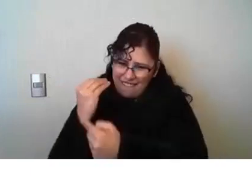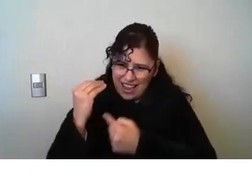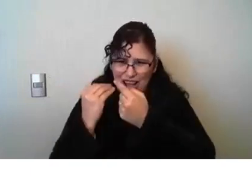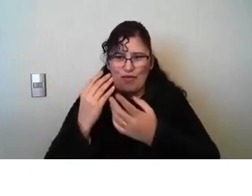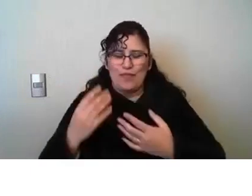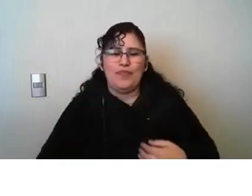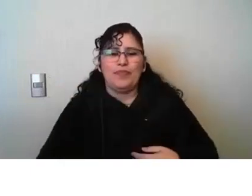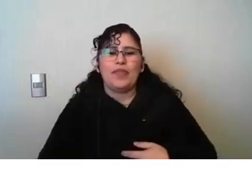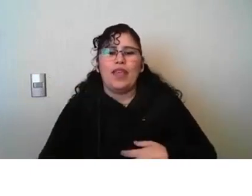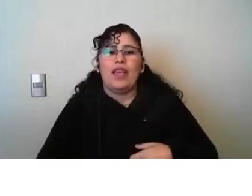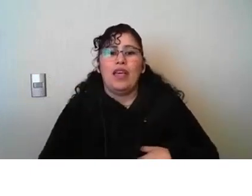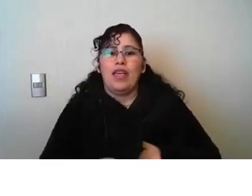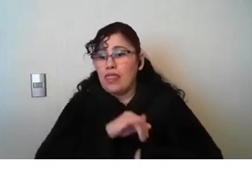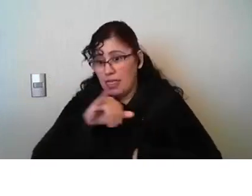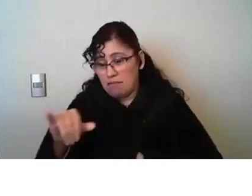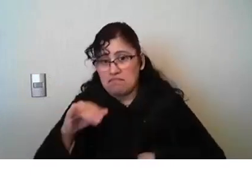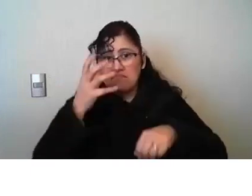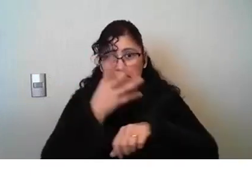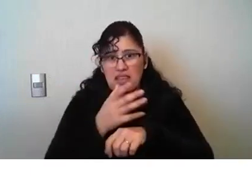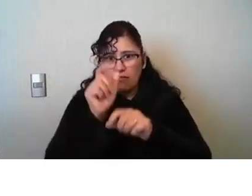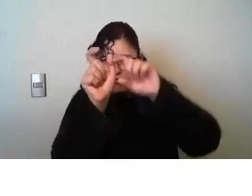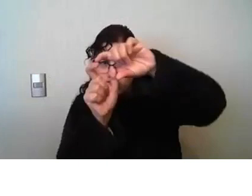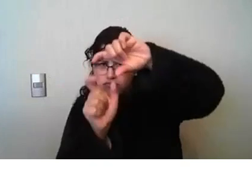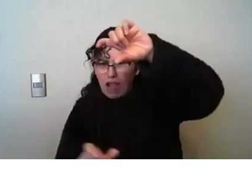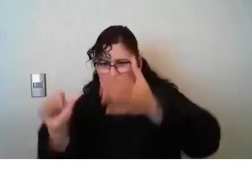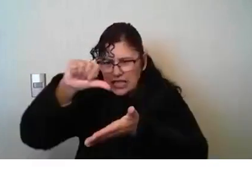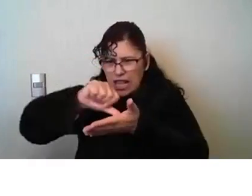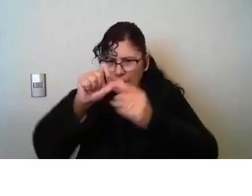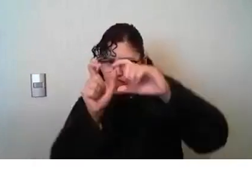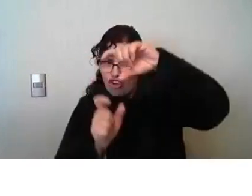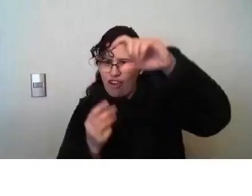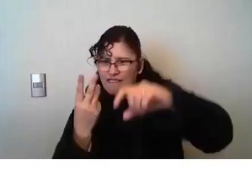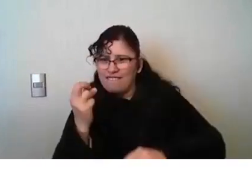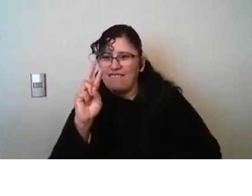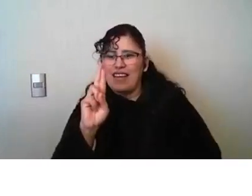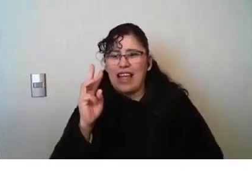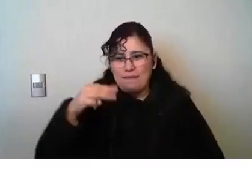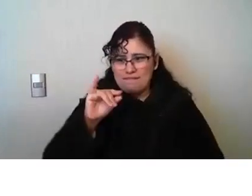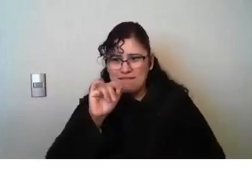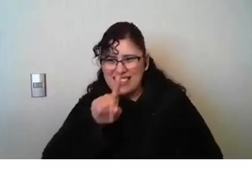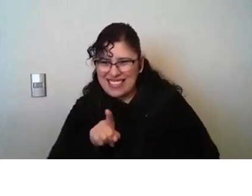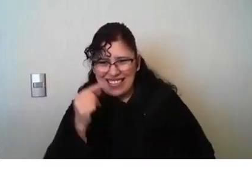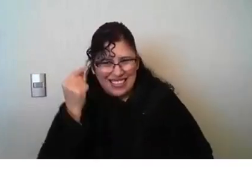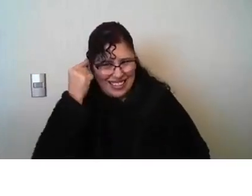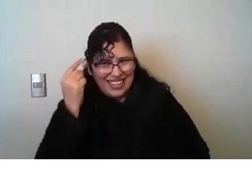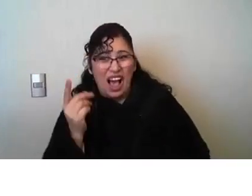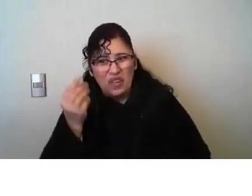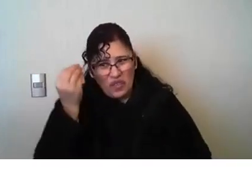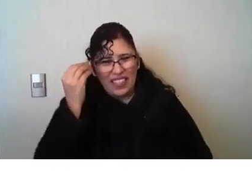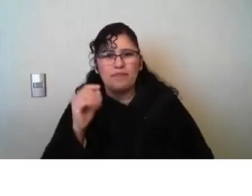Luego tenemos una zona central que habíamos denominado como vermis, ¿ya? Significa